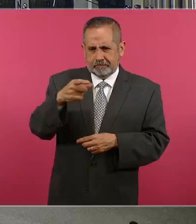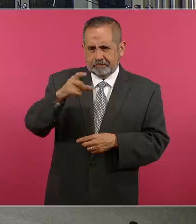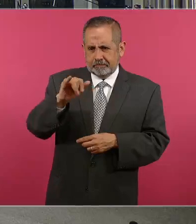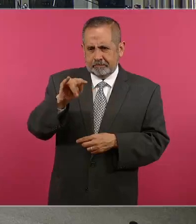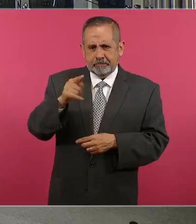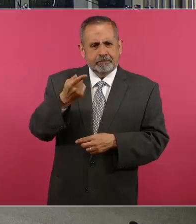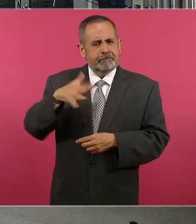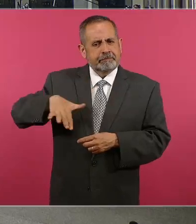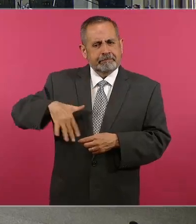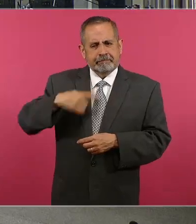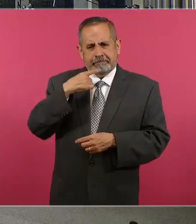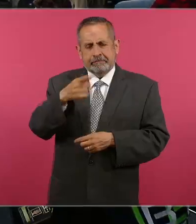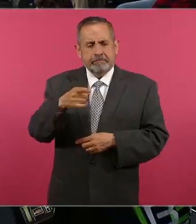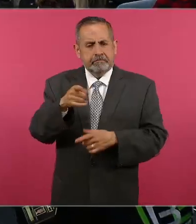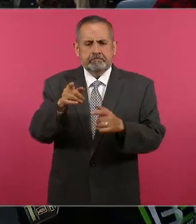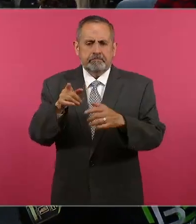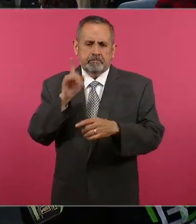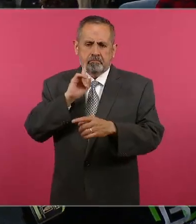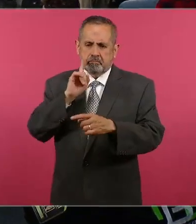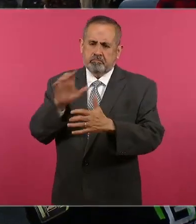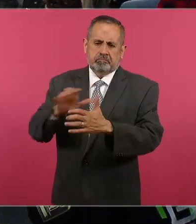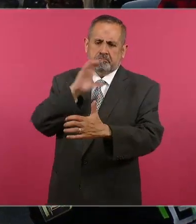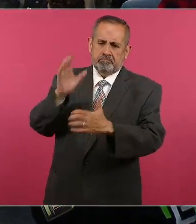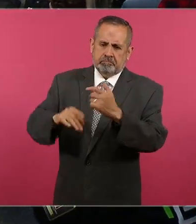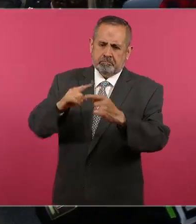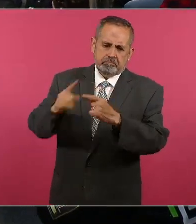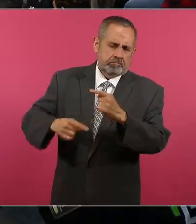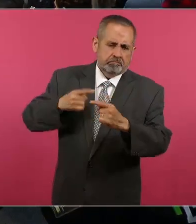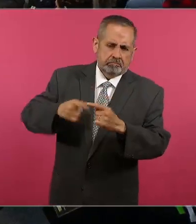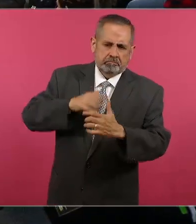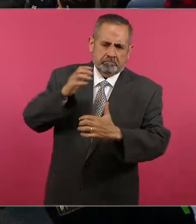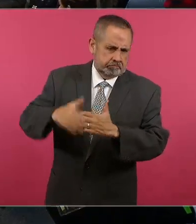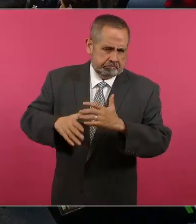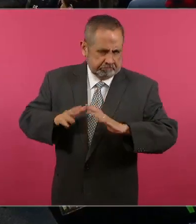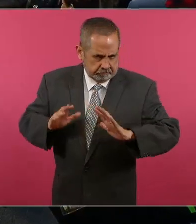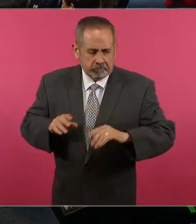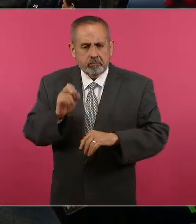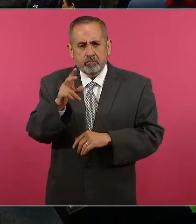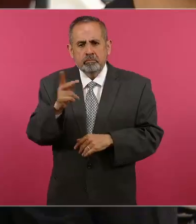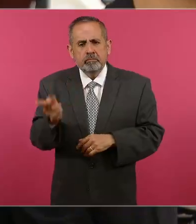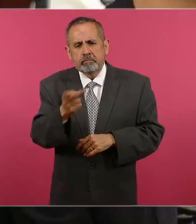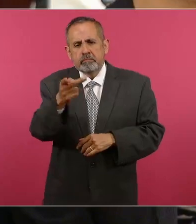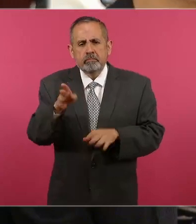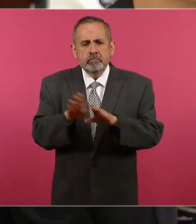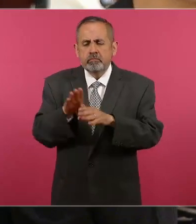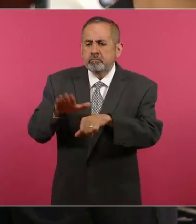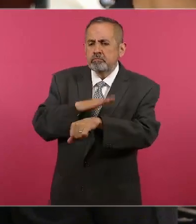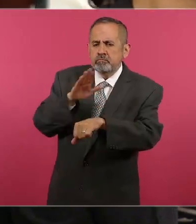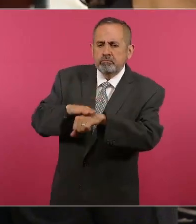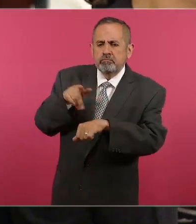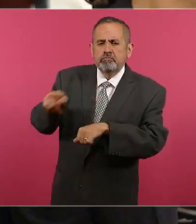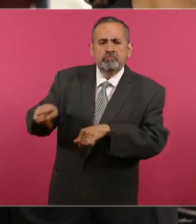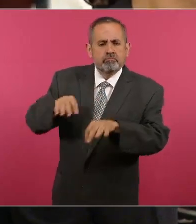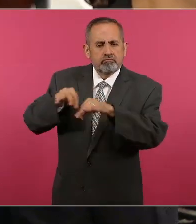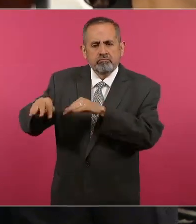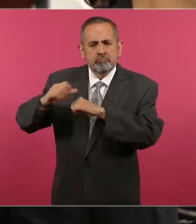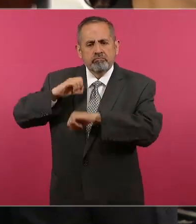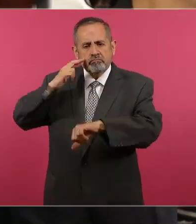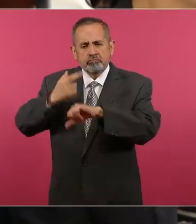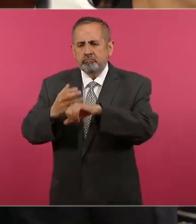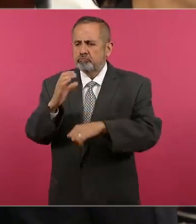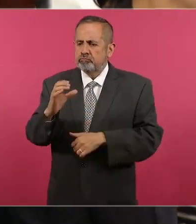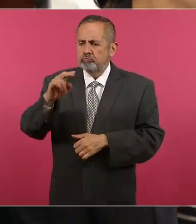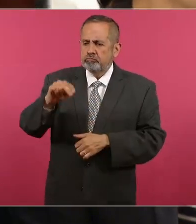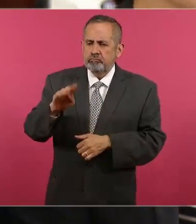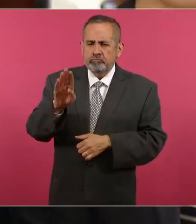de comentar que cerró un ciclo. Entonces, preguntarle en ese tenor, ¿cómo calificaría su trabajo al frente de la Comisión Nacional